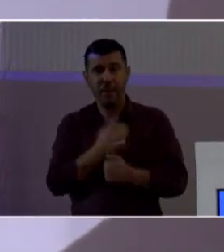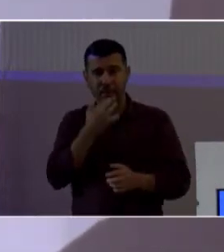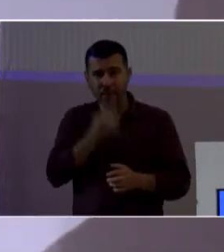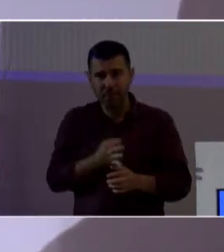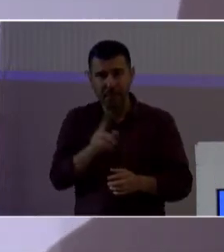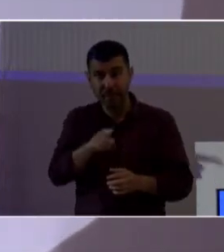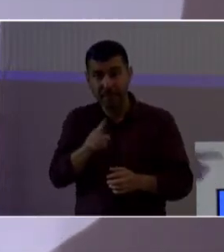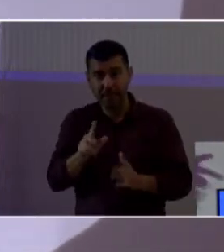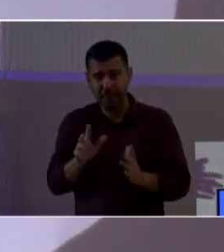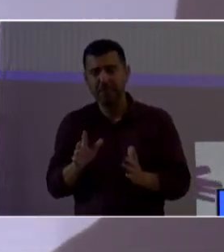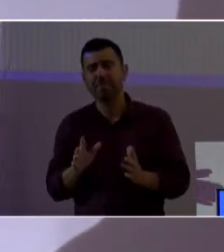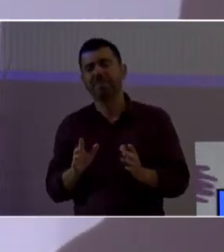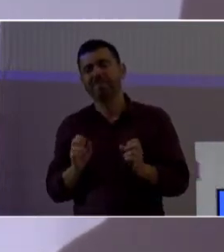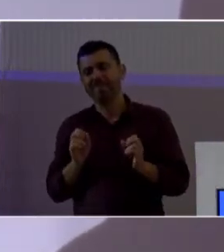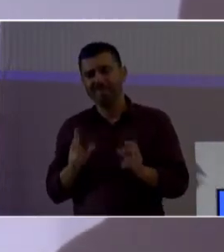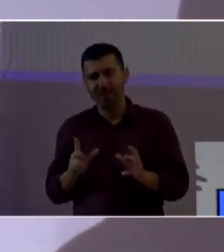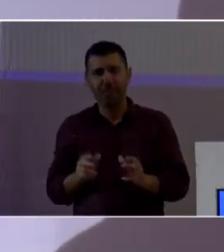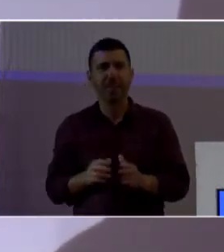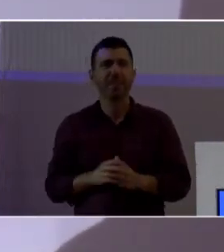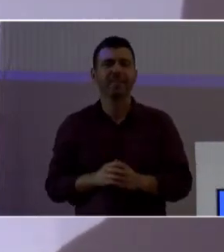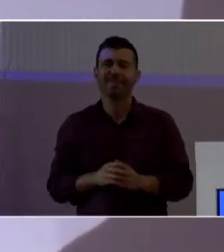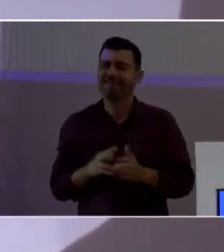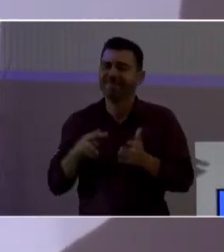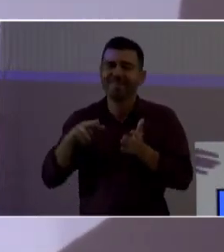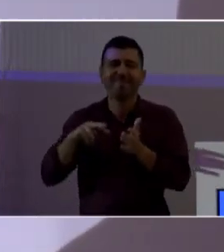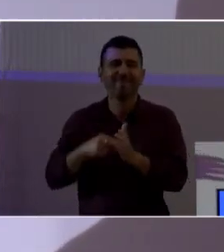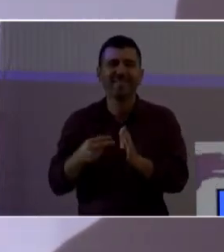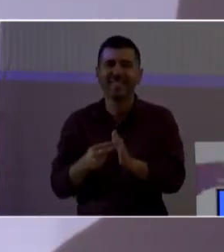Eso es lo que nosotros representamos.